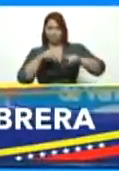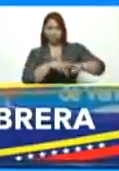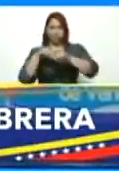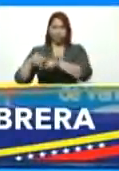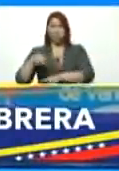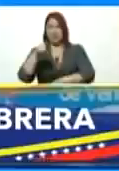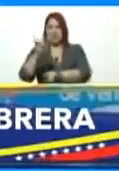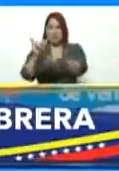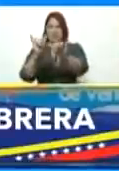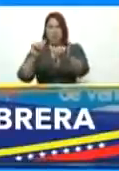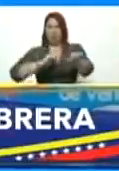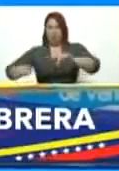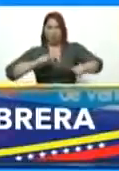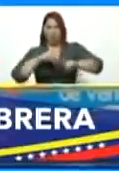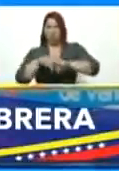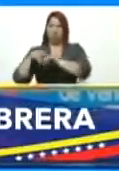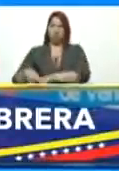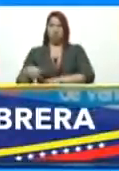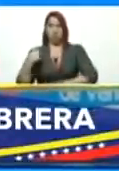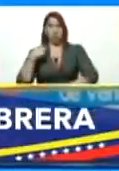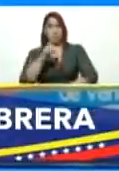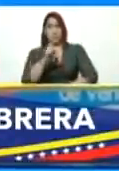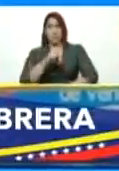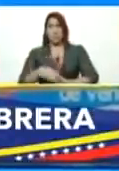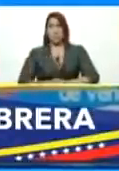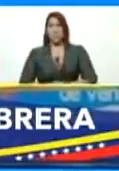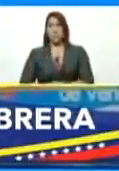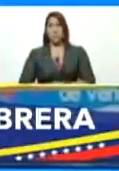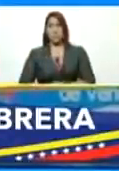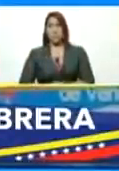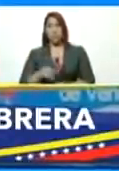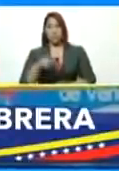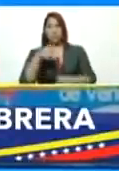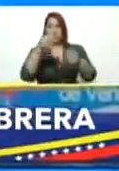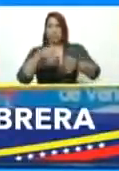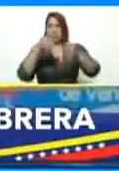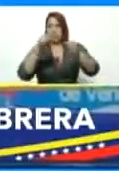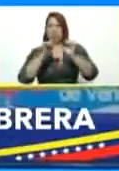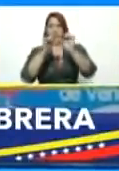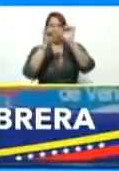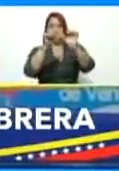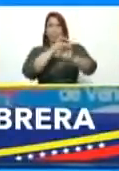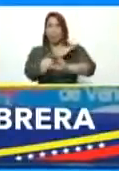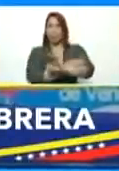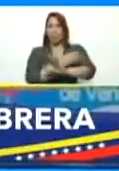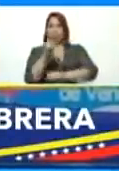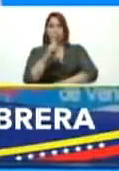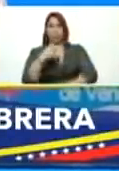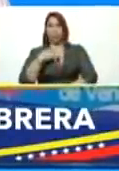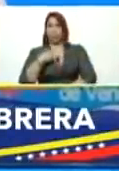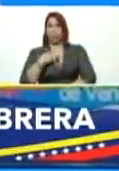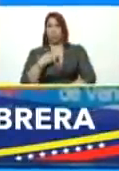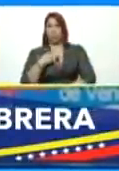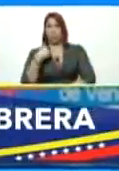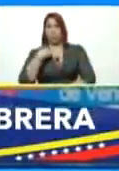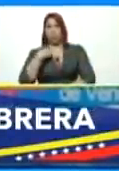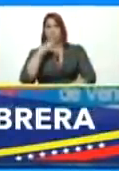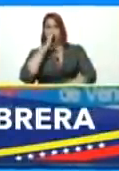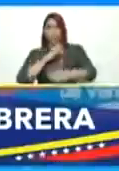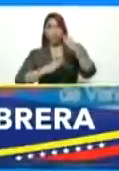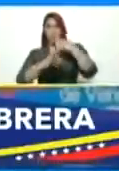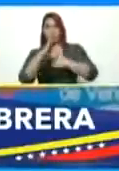dictador no yo ese sí se perpetúen el poder no yo yo soy un humilde